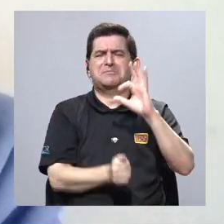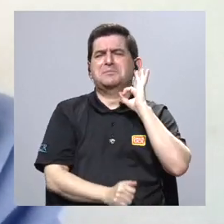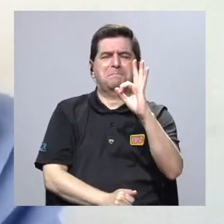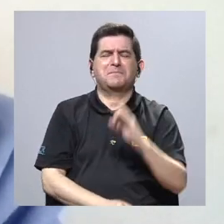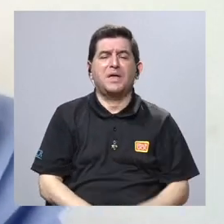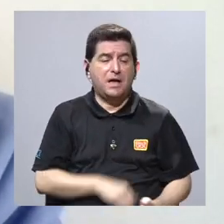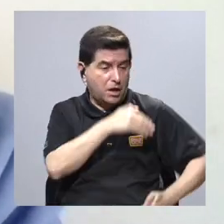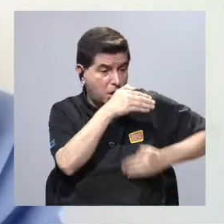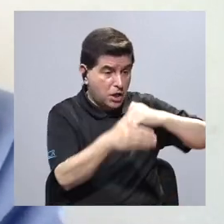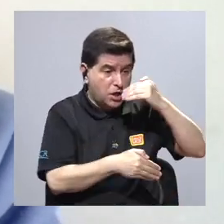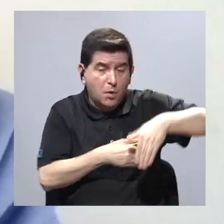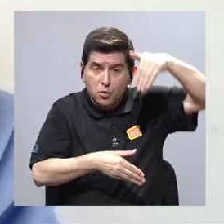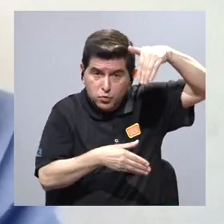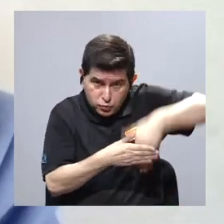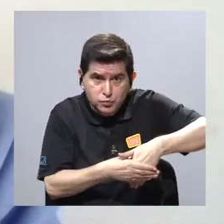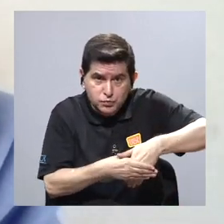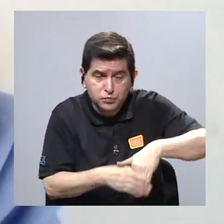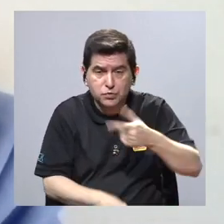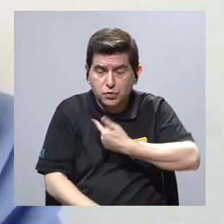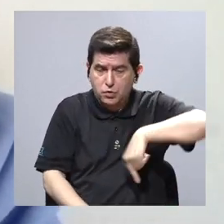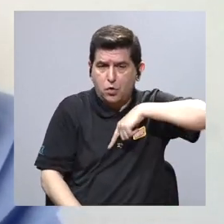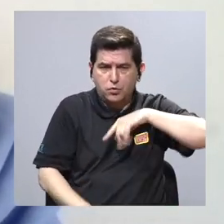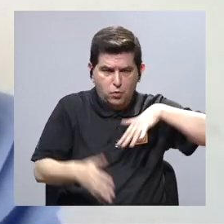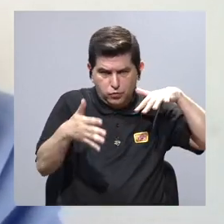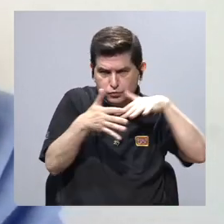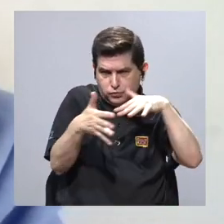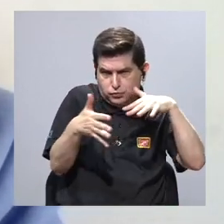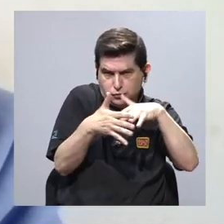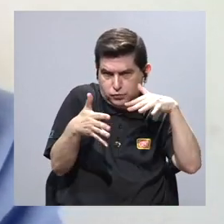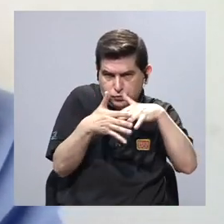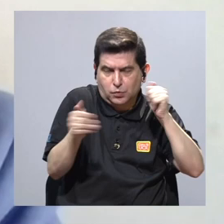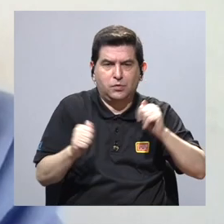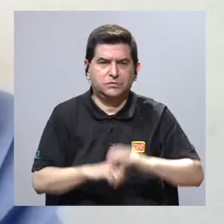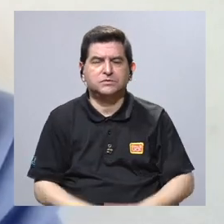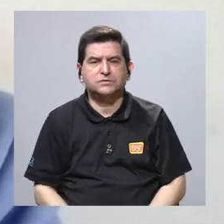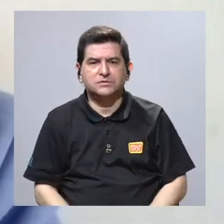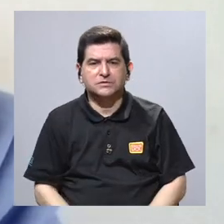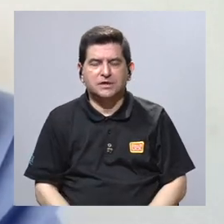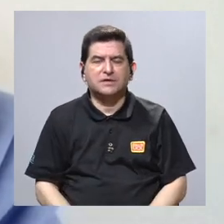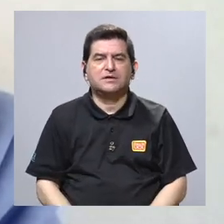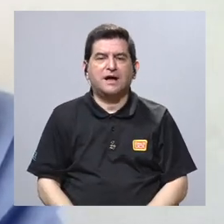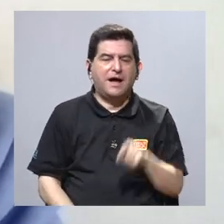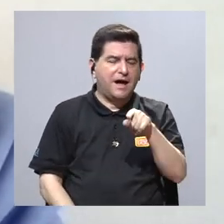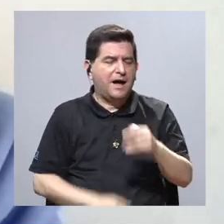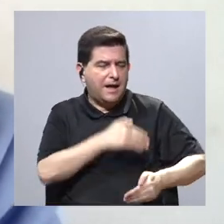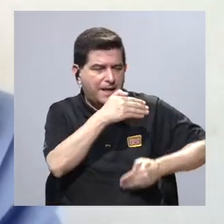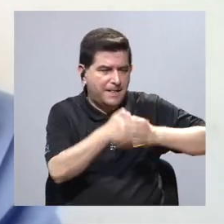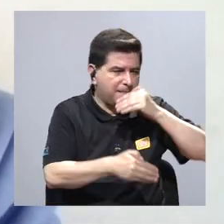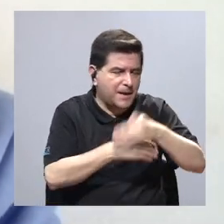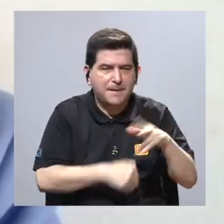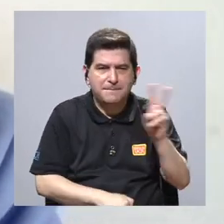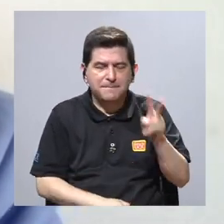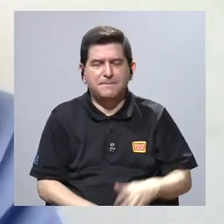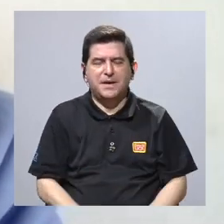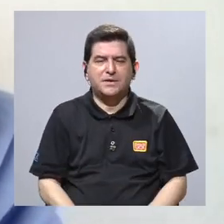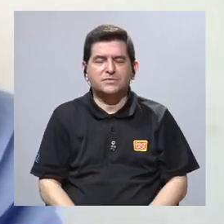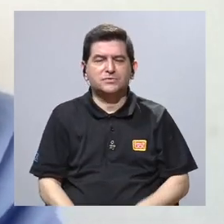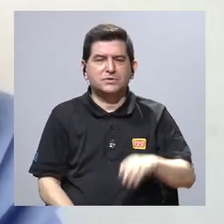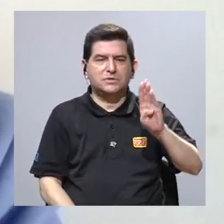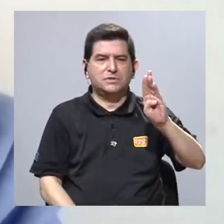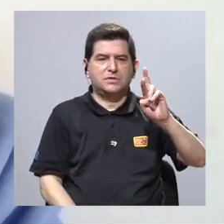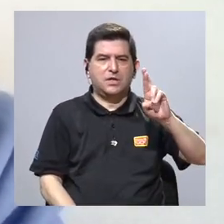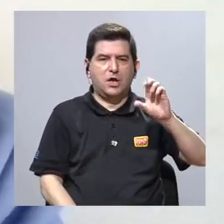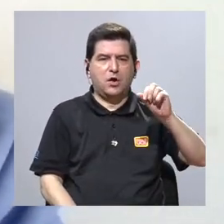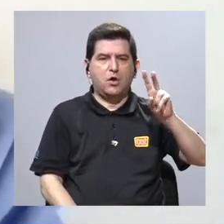en esas especies. Nosotros hemos hecho estudios, digamos, de la filogenia y la evolución del virus de la bronquitis infecciosa, un